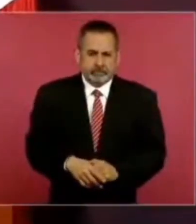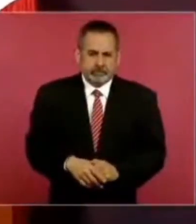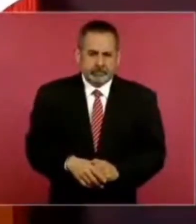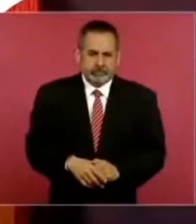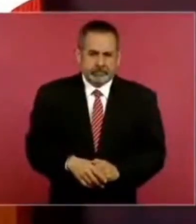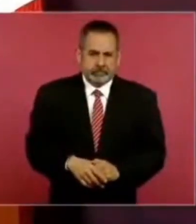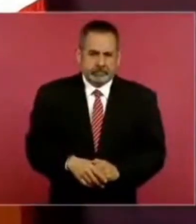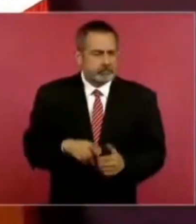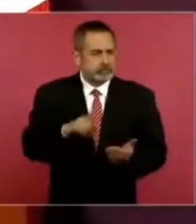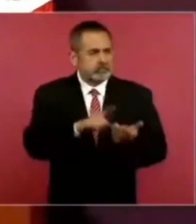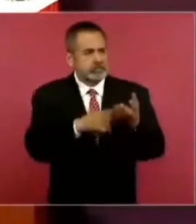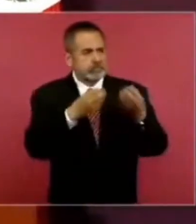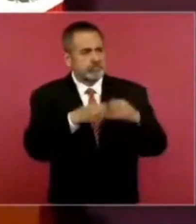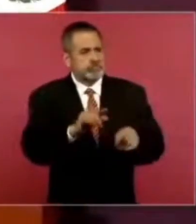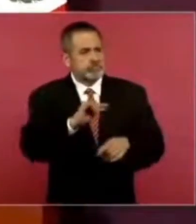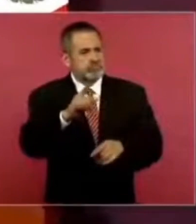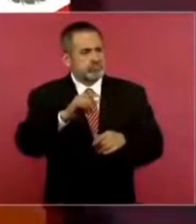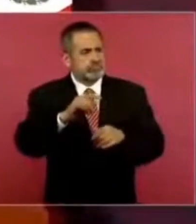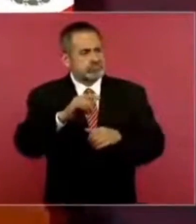autoridad,